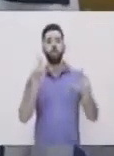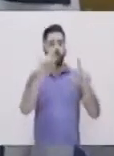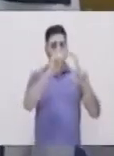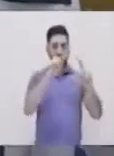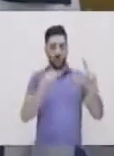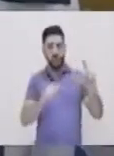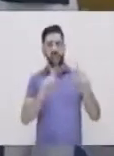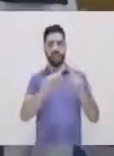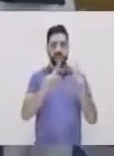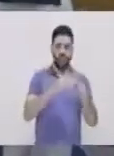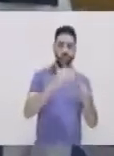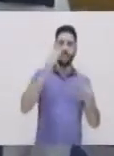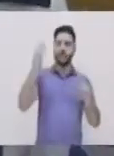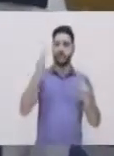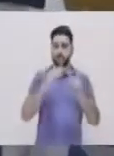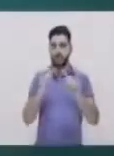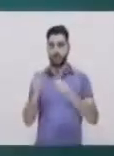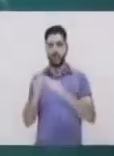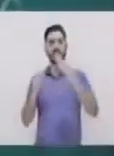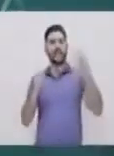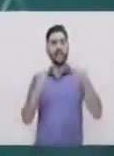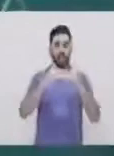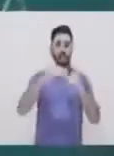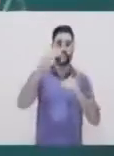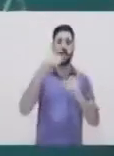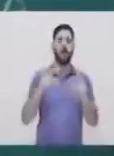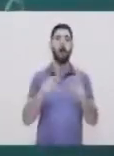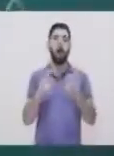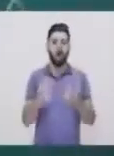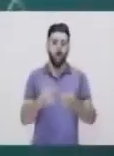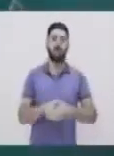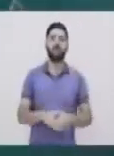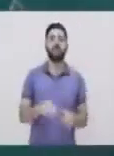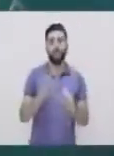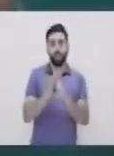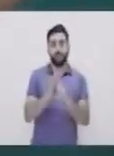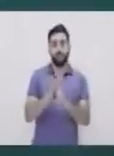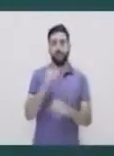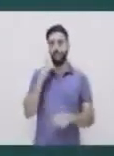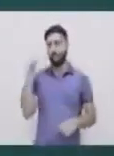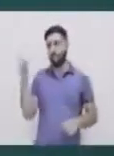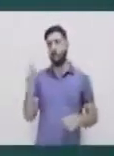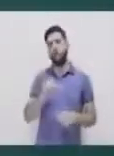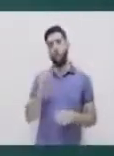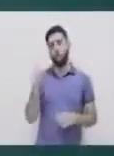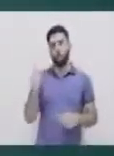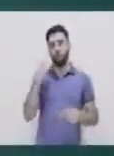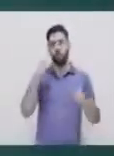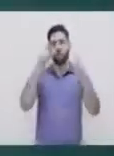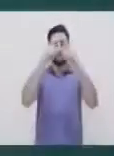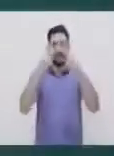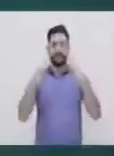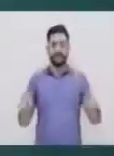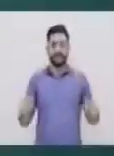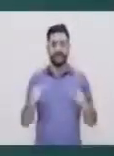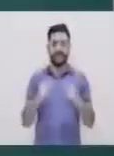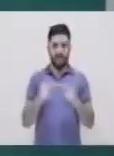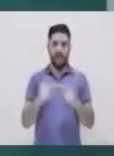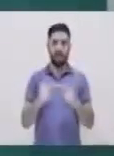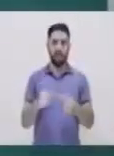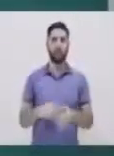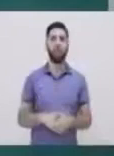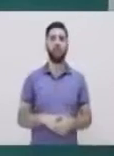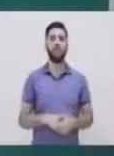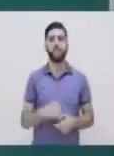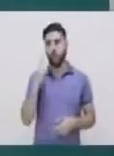está opuesto a uno de ellos. Entonces, veamos por ejemplo el siguiente triángulo. En el siguiente triángulo conozco